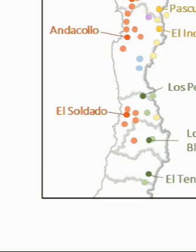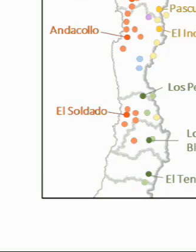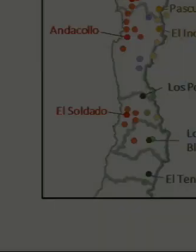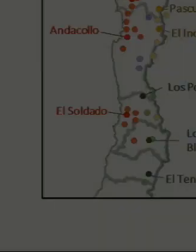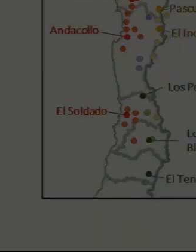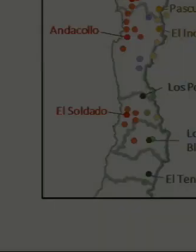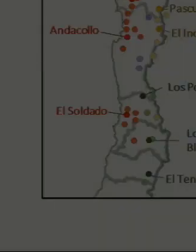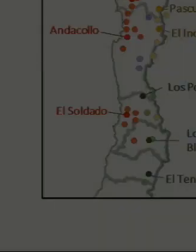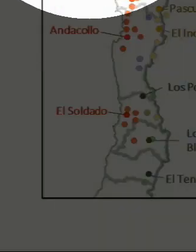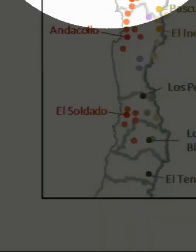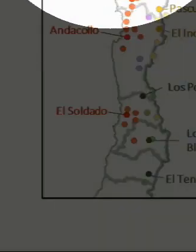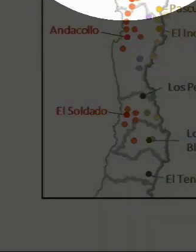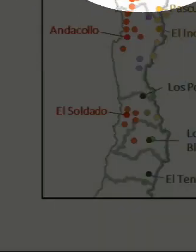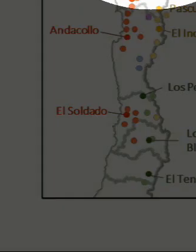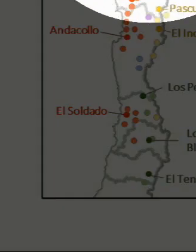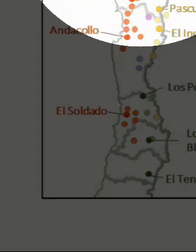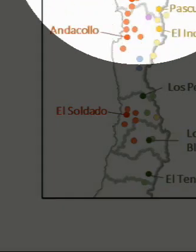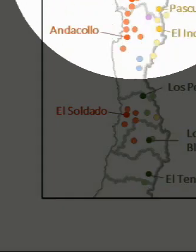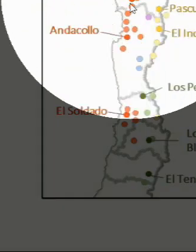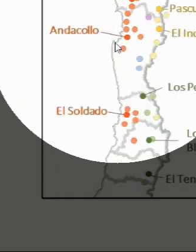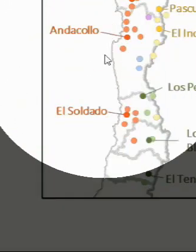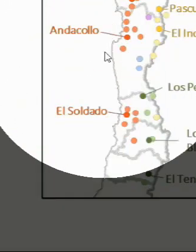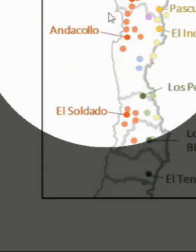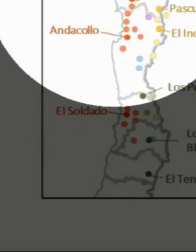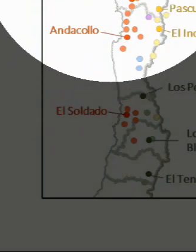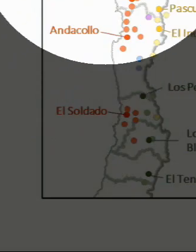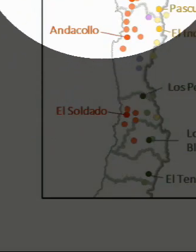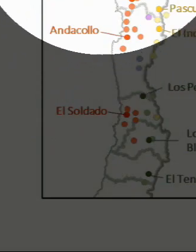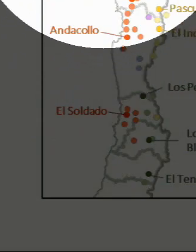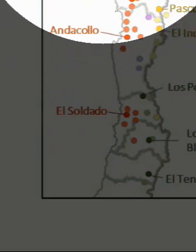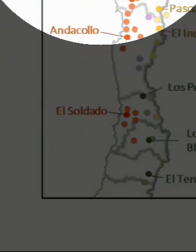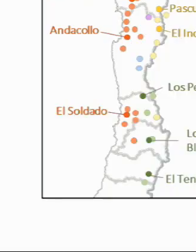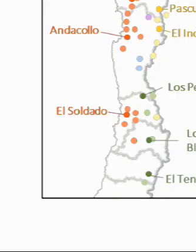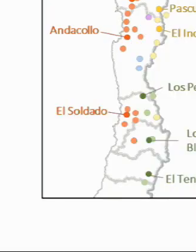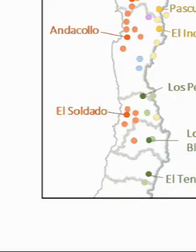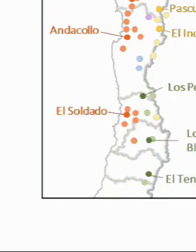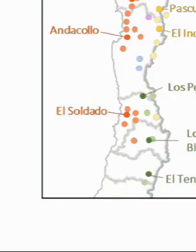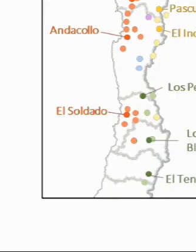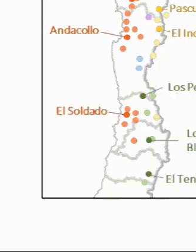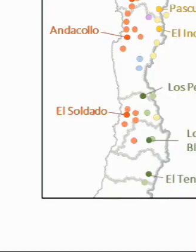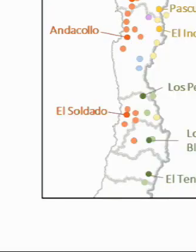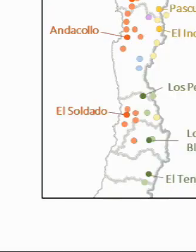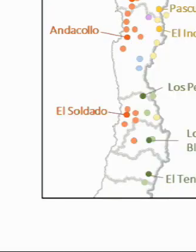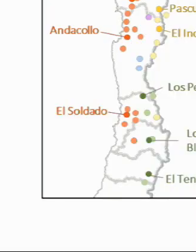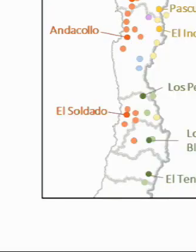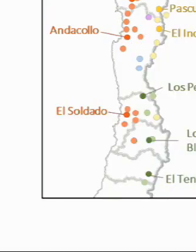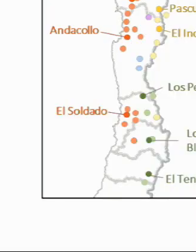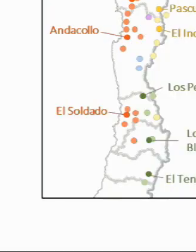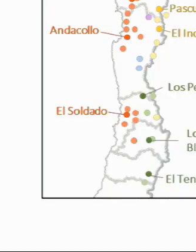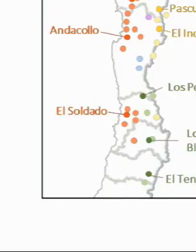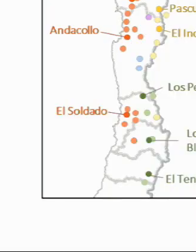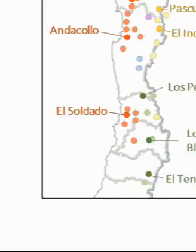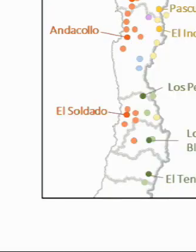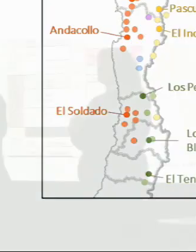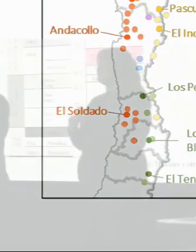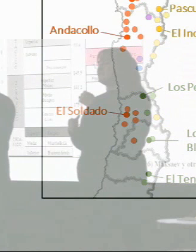tenemos otra franja que es norte-sur, que estaría en esta zona, Algarrobo, Candelaria, Mantos Verdes. Luego podemos seguir